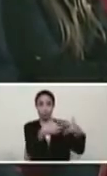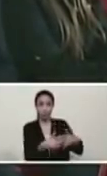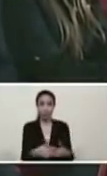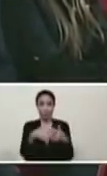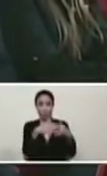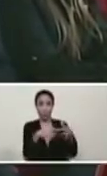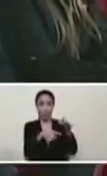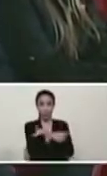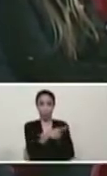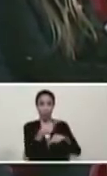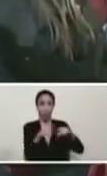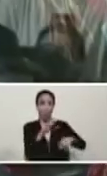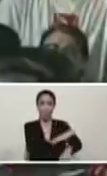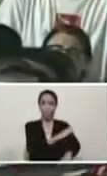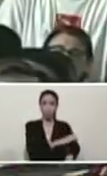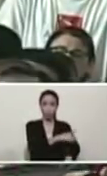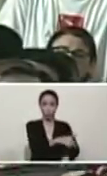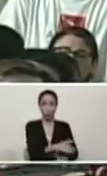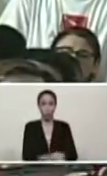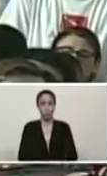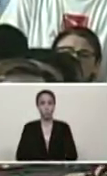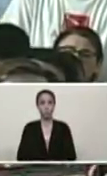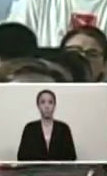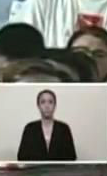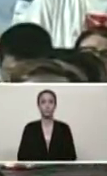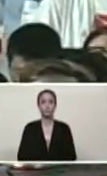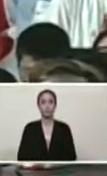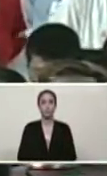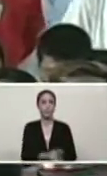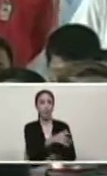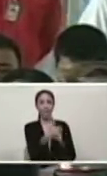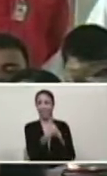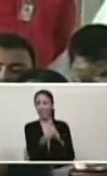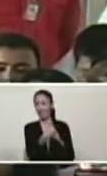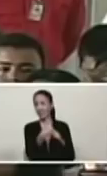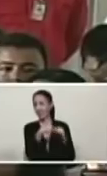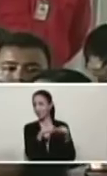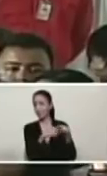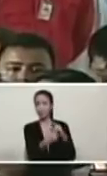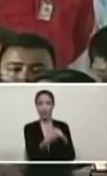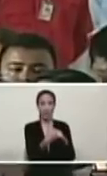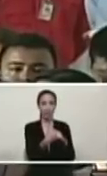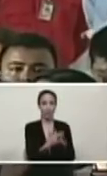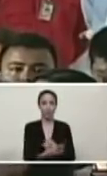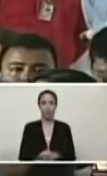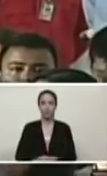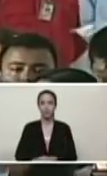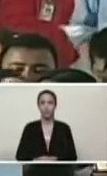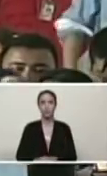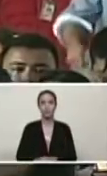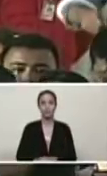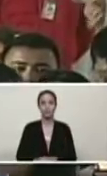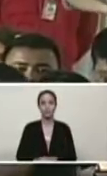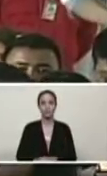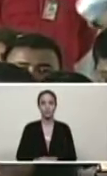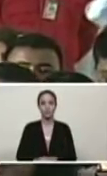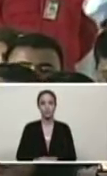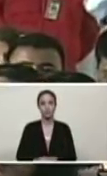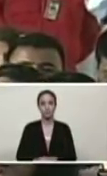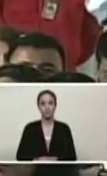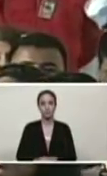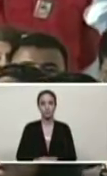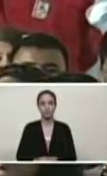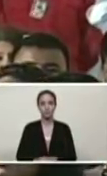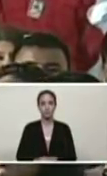sus aliados, are attacking Venezuela. Están atacando Venezuela. Because they want to put their